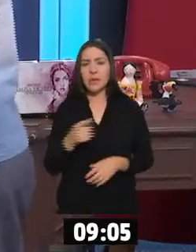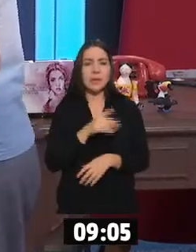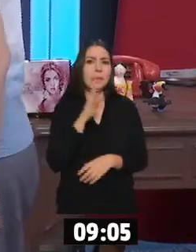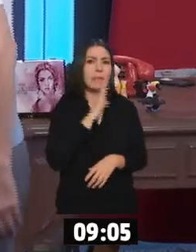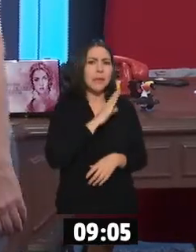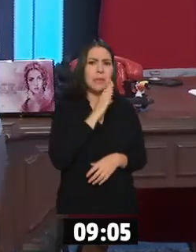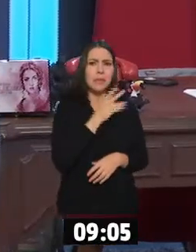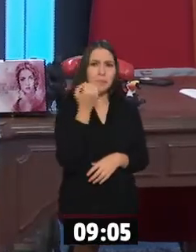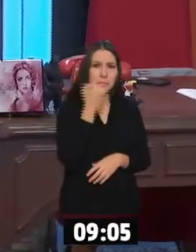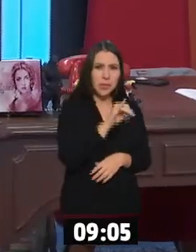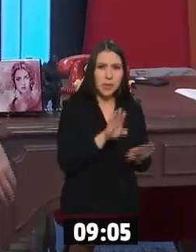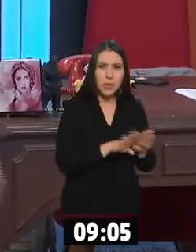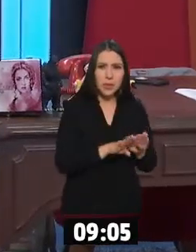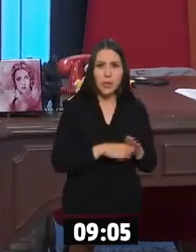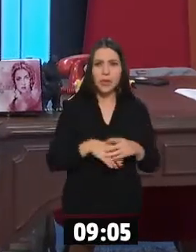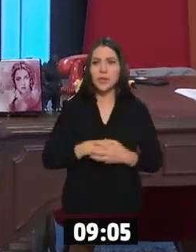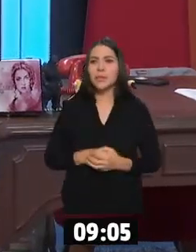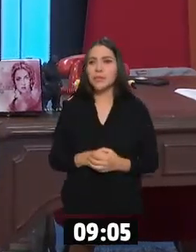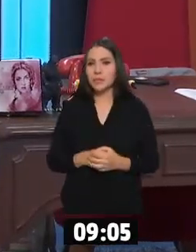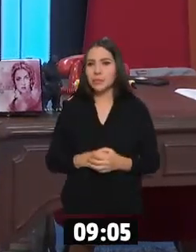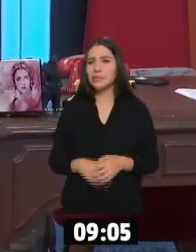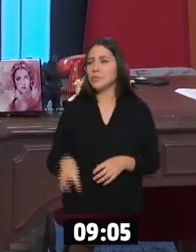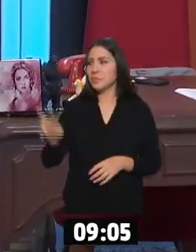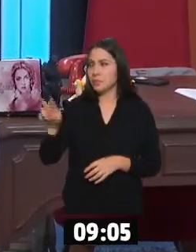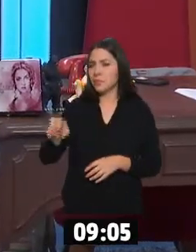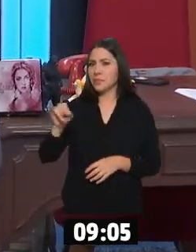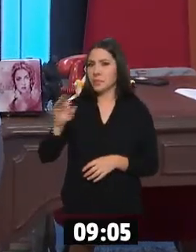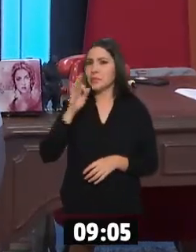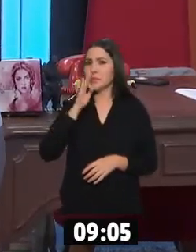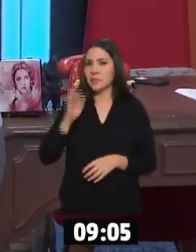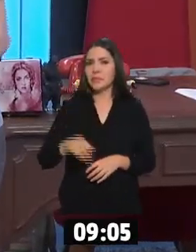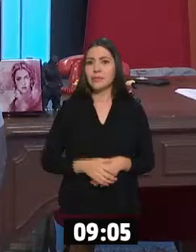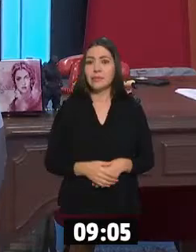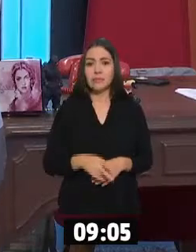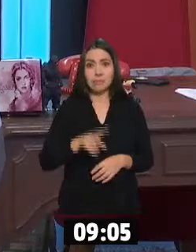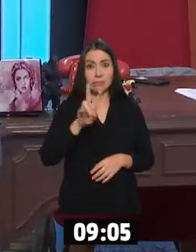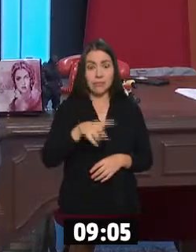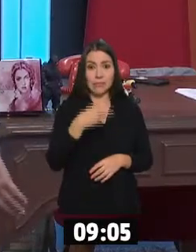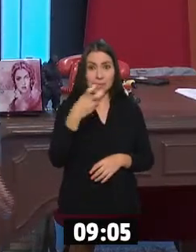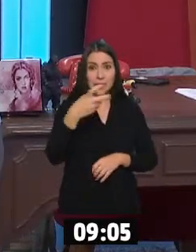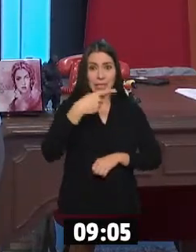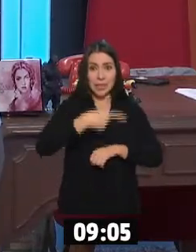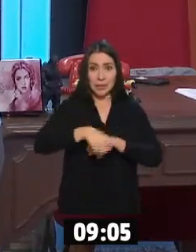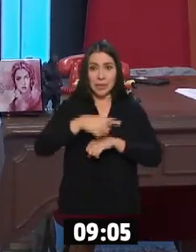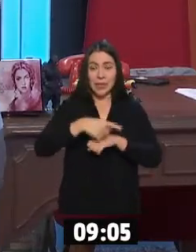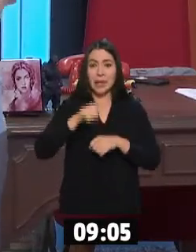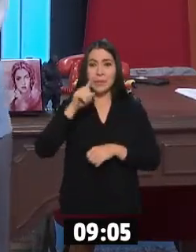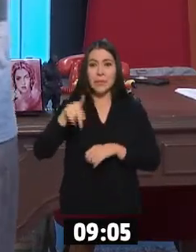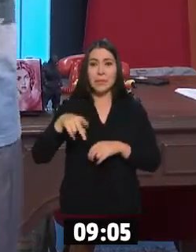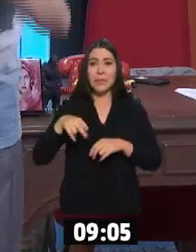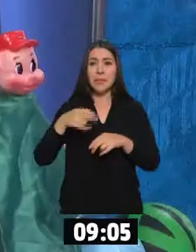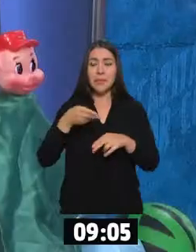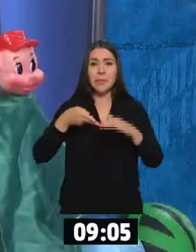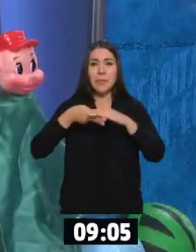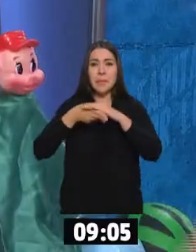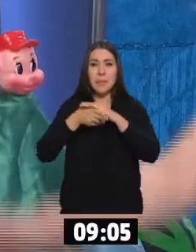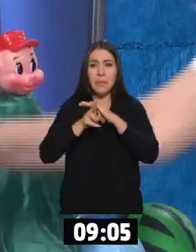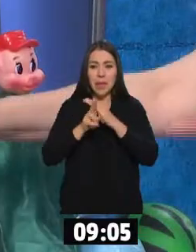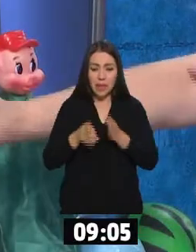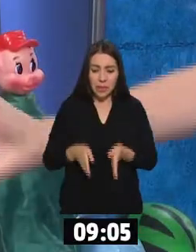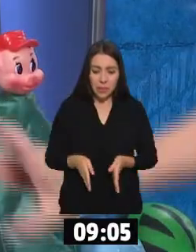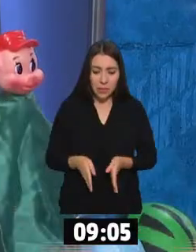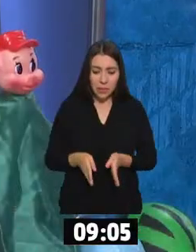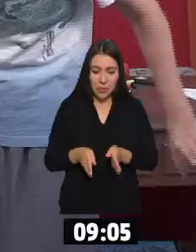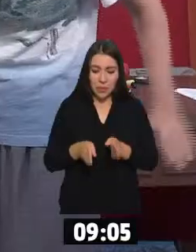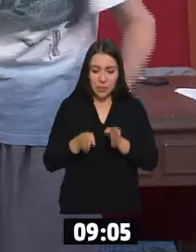que, ¿cómo? Sí, palabrita, miren. Además es peligrosísimo. Ya después ya- La vía que va en medio. Eso que hay que explicar.